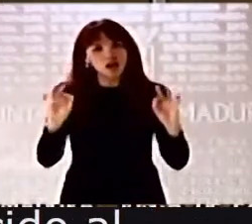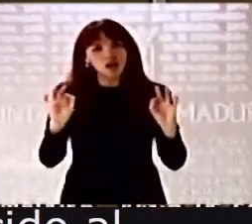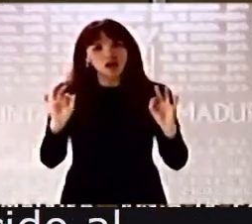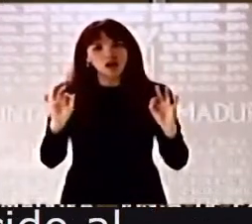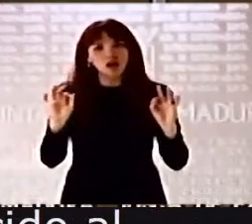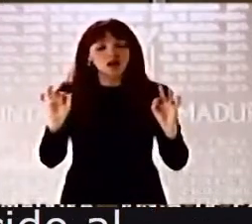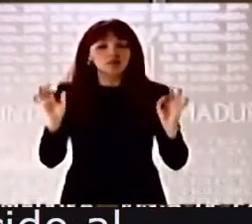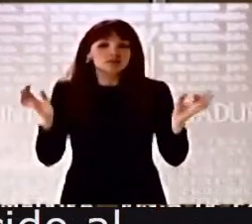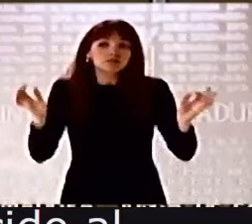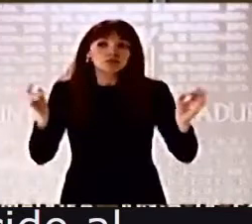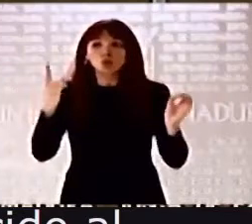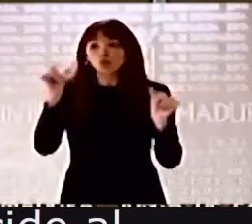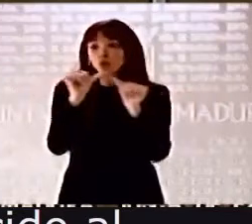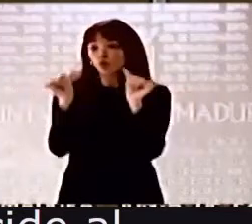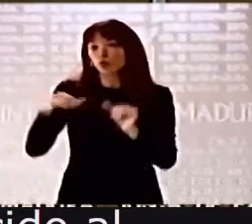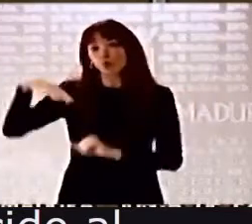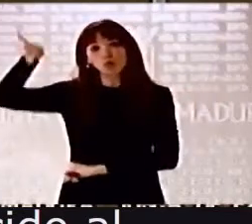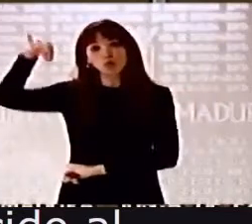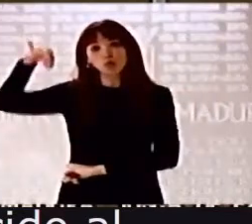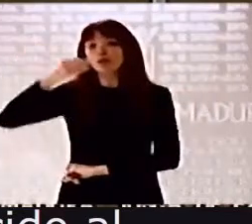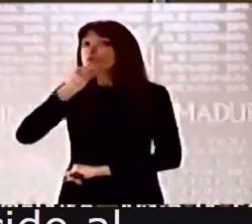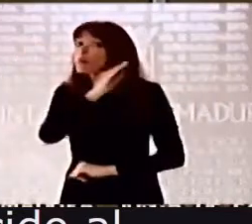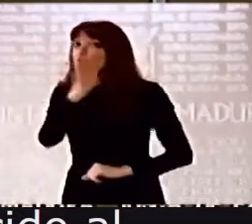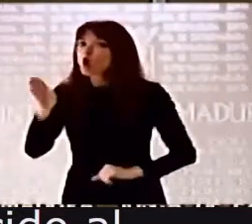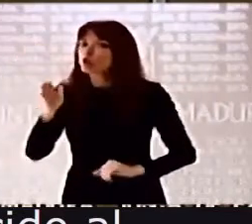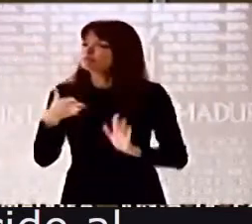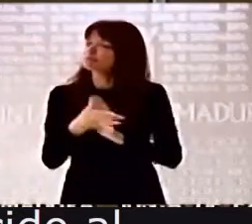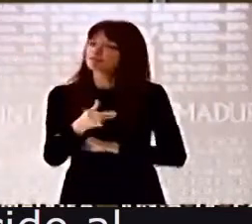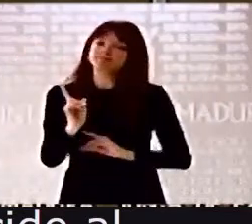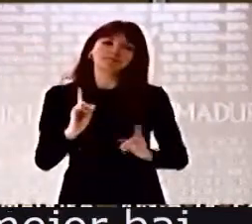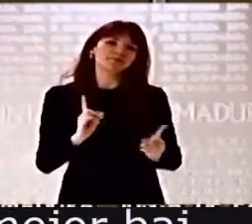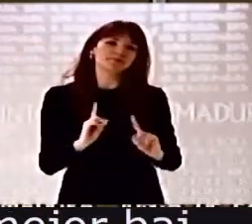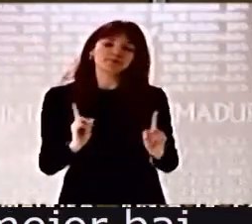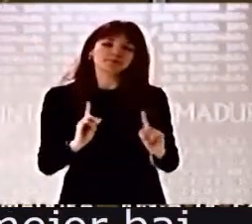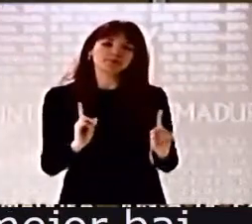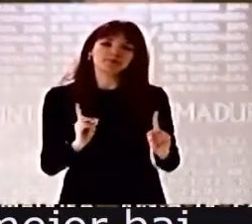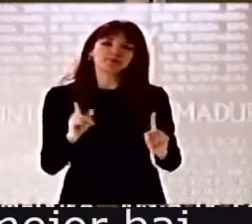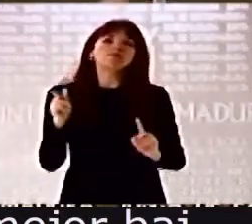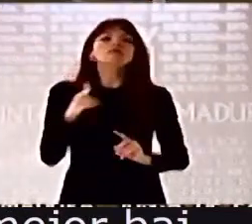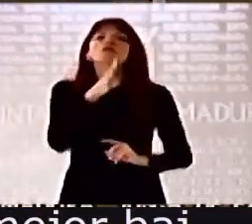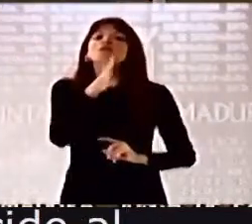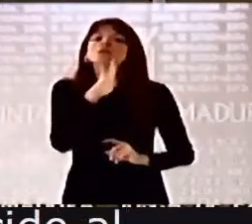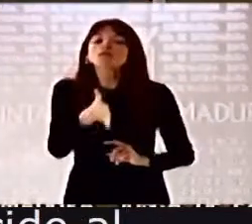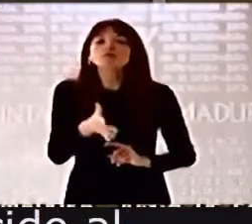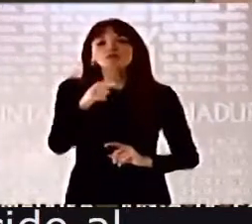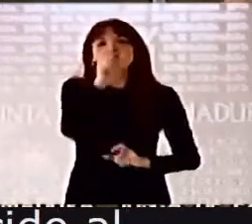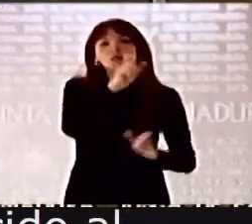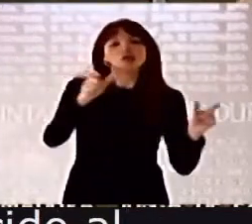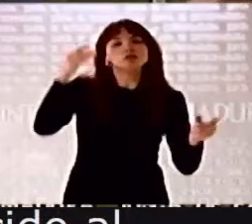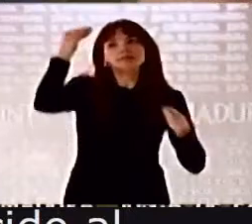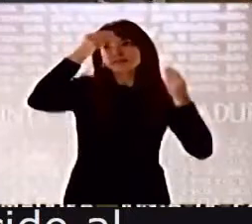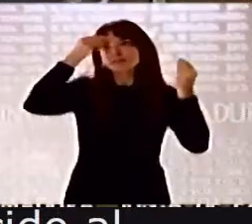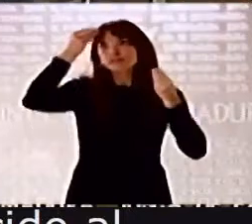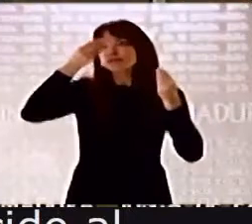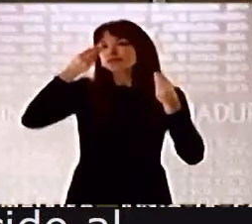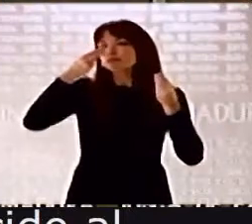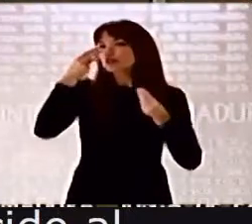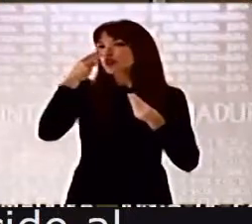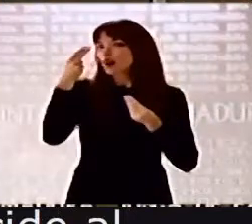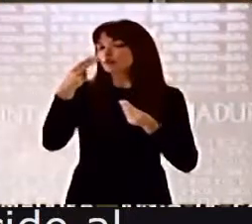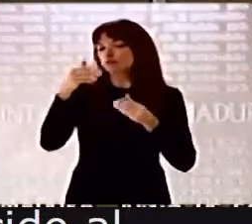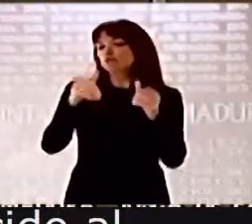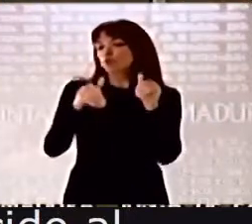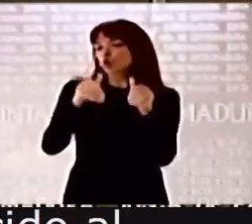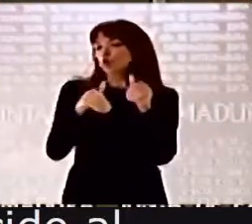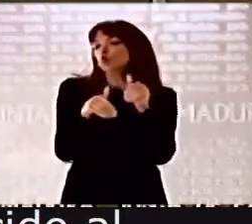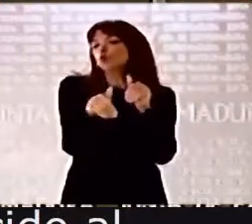no es el mejor, bajo ningún concepto. Y eso ocurre porque hay gente que está pensando más en las próximas elecciones que en las próximas